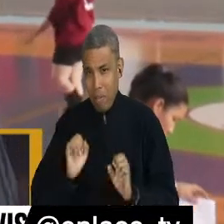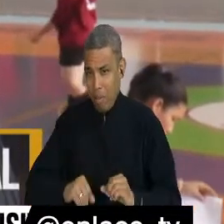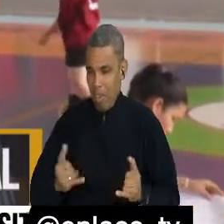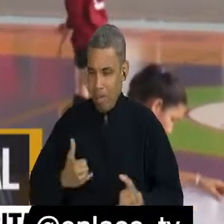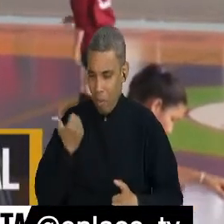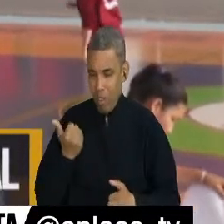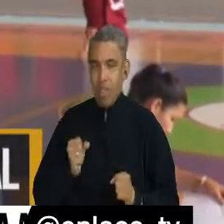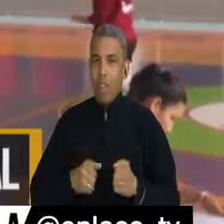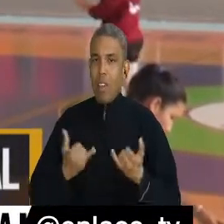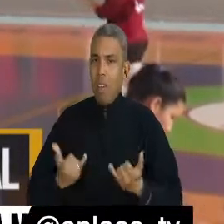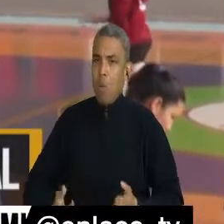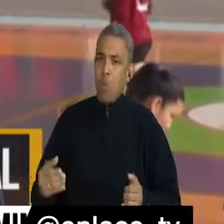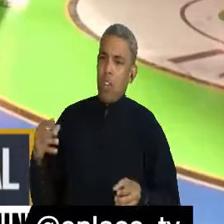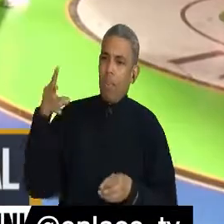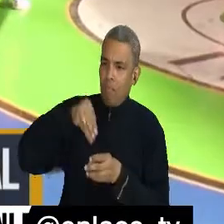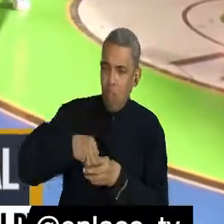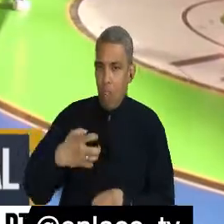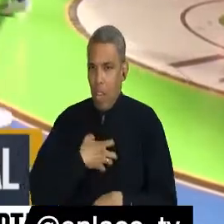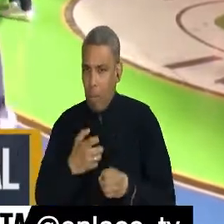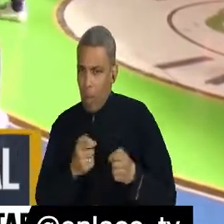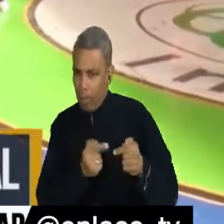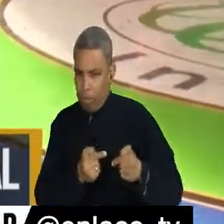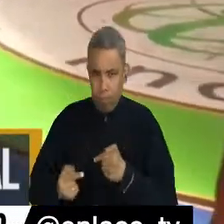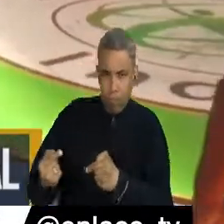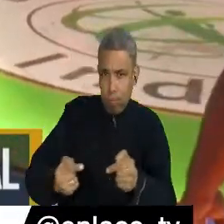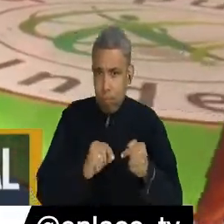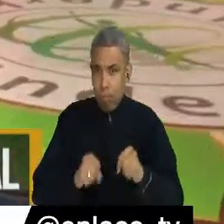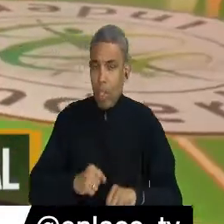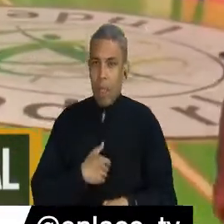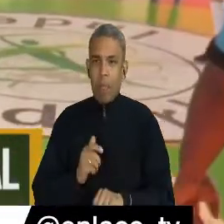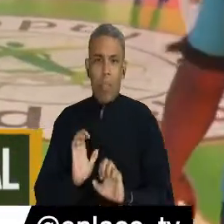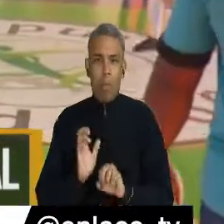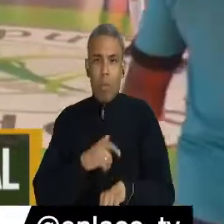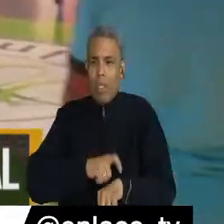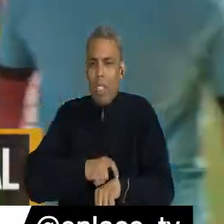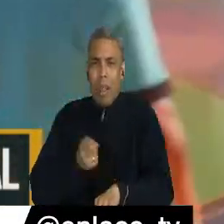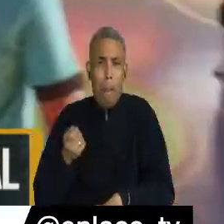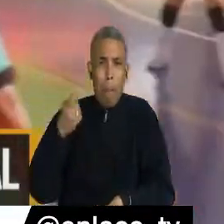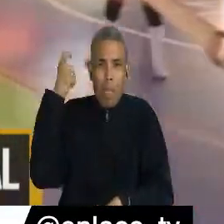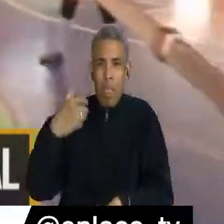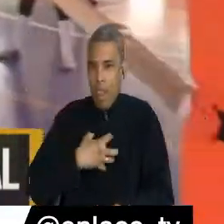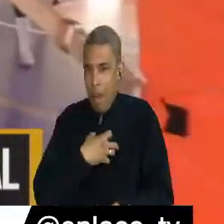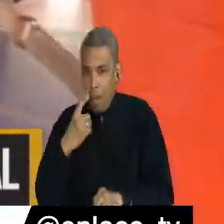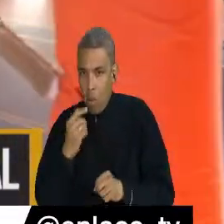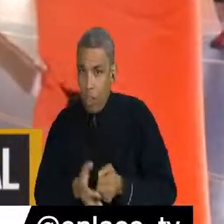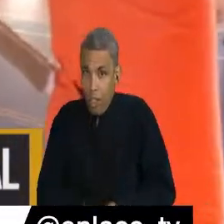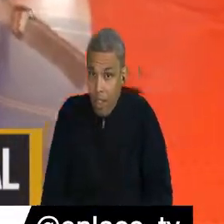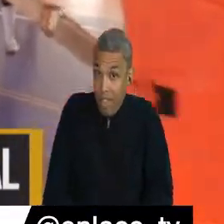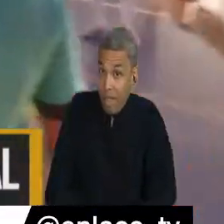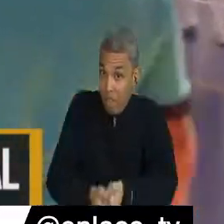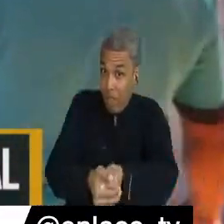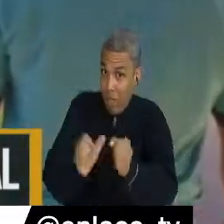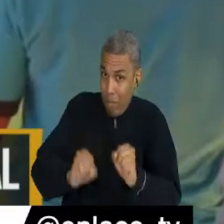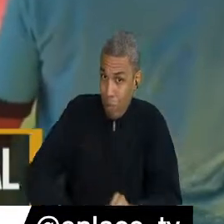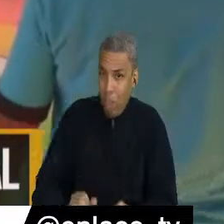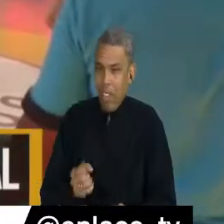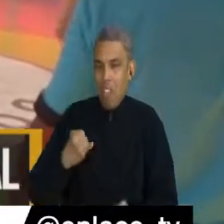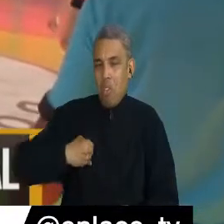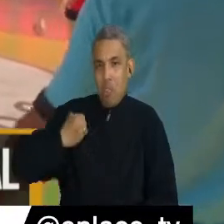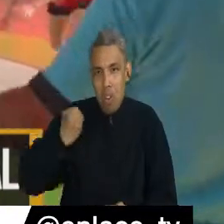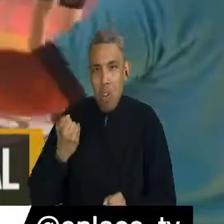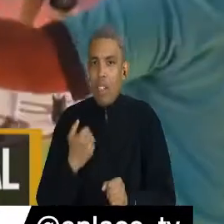esa capacidad para que puedan jugar. Con este torneo relámpago se busca que esta disciplina se convierta en una excelente alternativa para niños y jóvenes